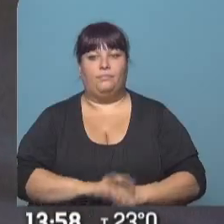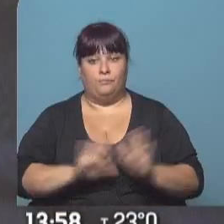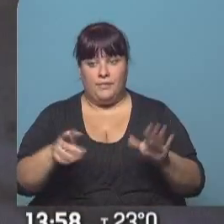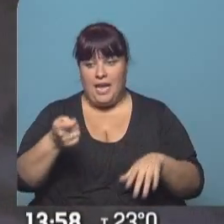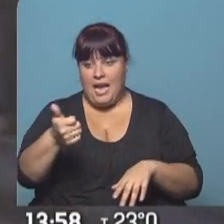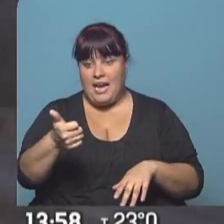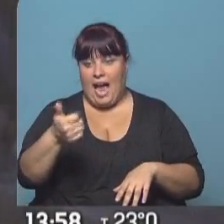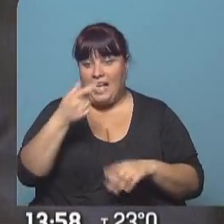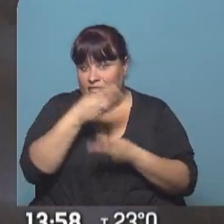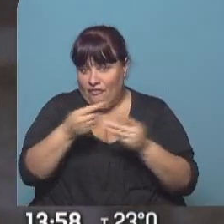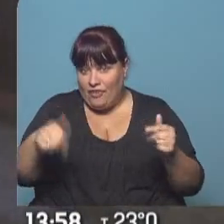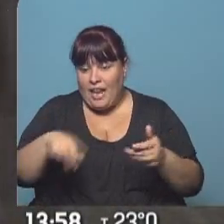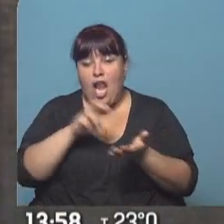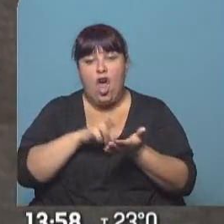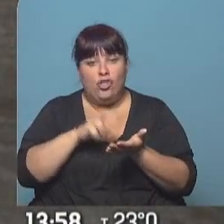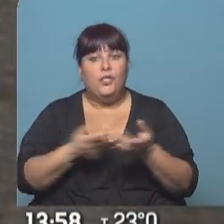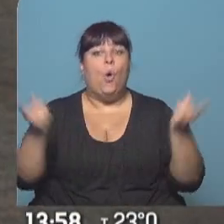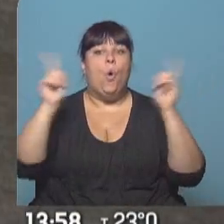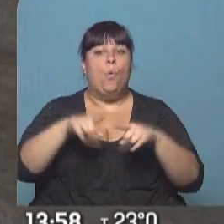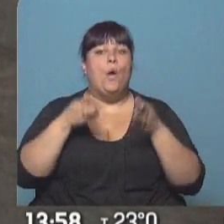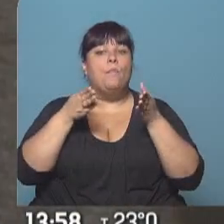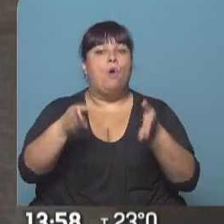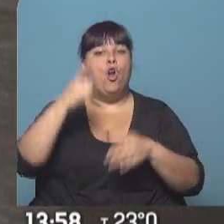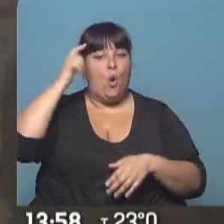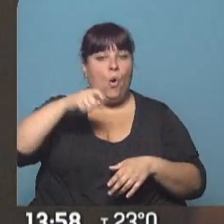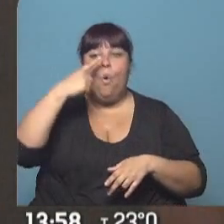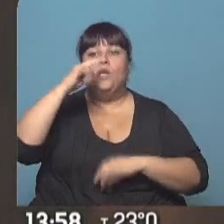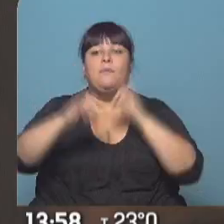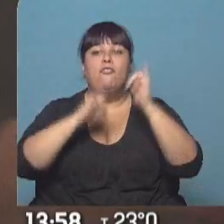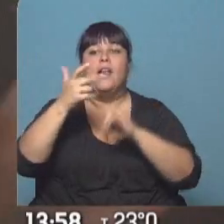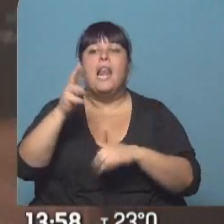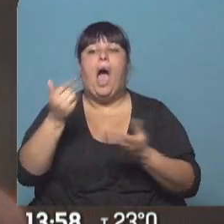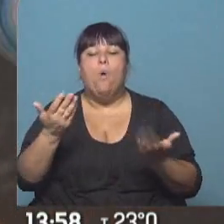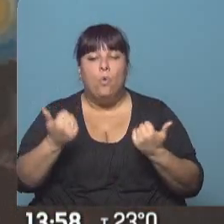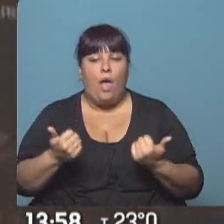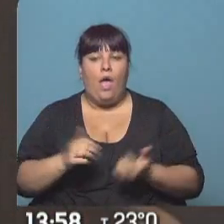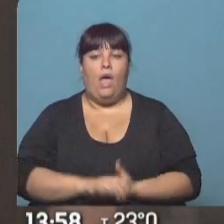Bien, ya casi, casi sobre el final de esta edición de noticias. Volvemos a la morgue judicial. Últimos datos, Laura, a ver.